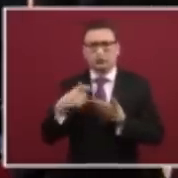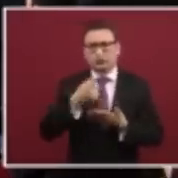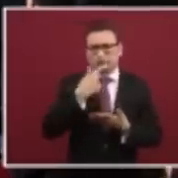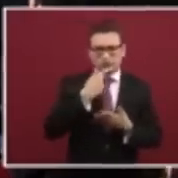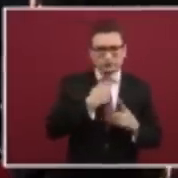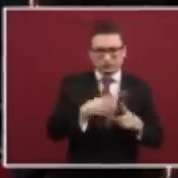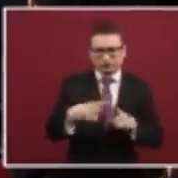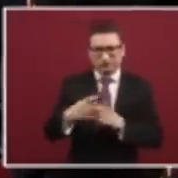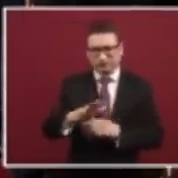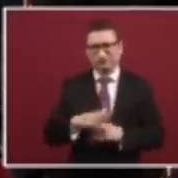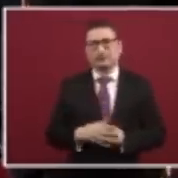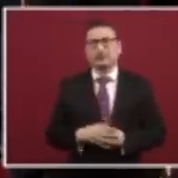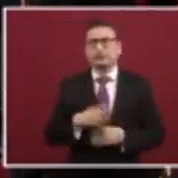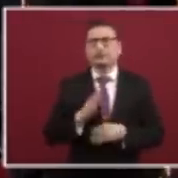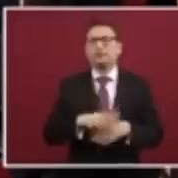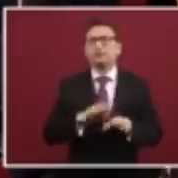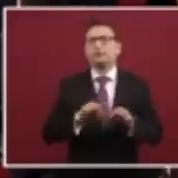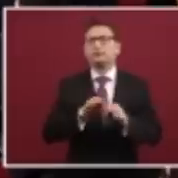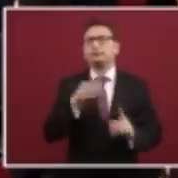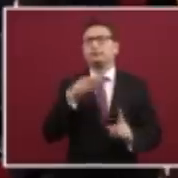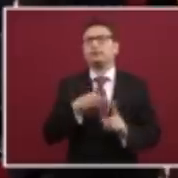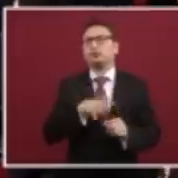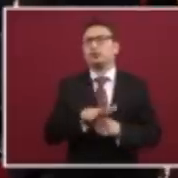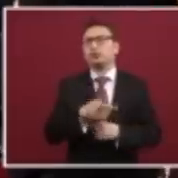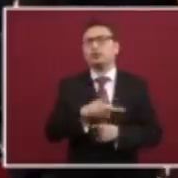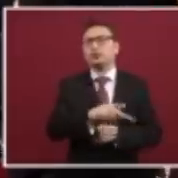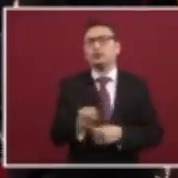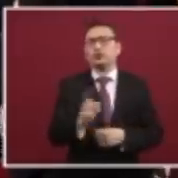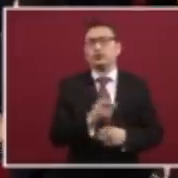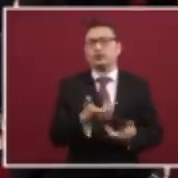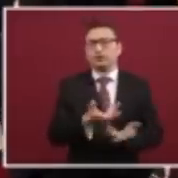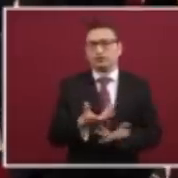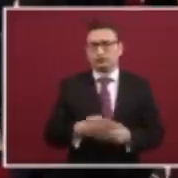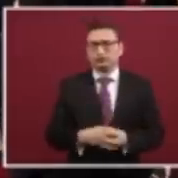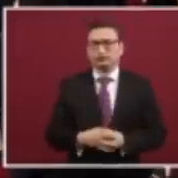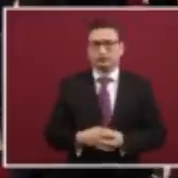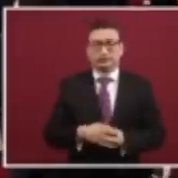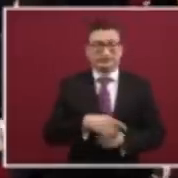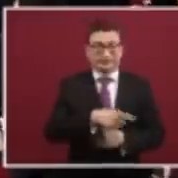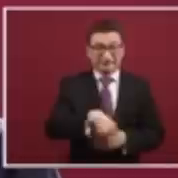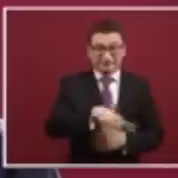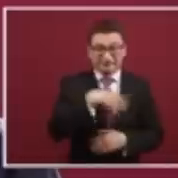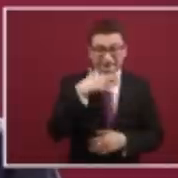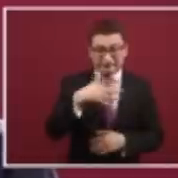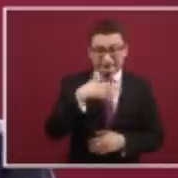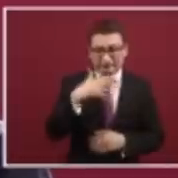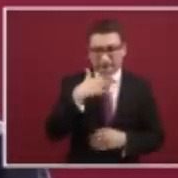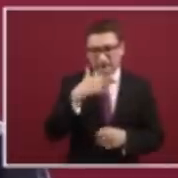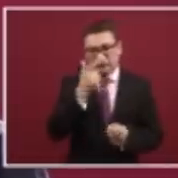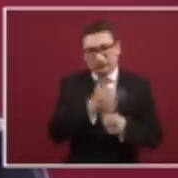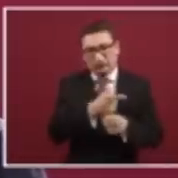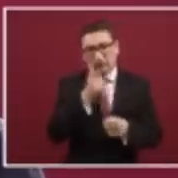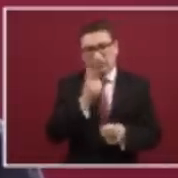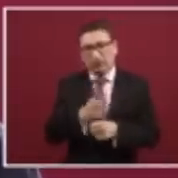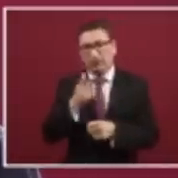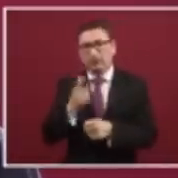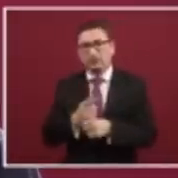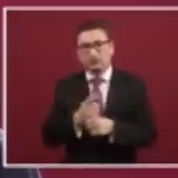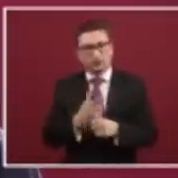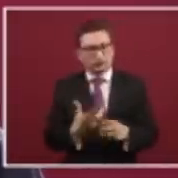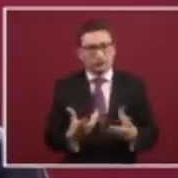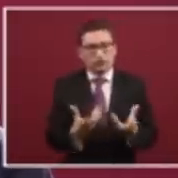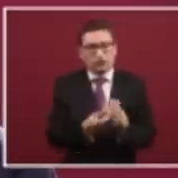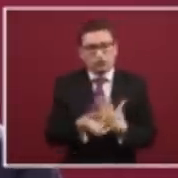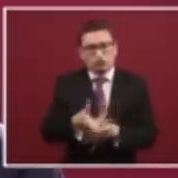cabe destacar que en casi cualquier esquema de corrupción uno encuentra la coparticipación